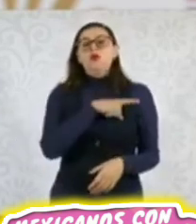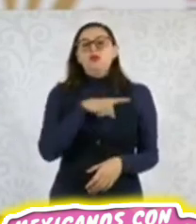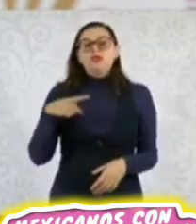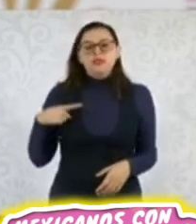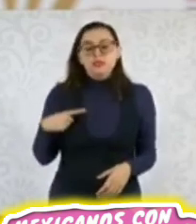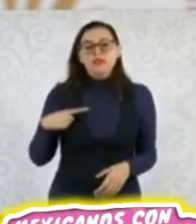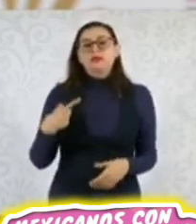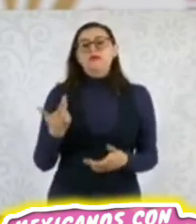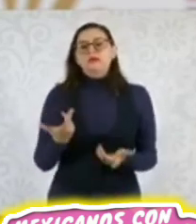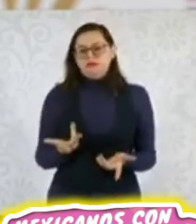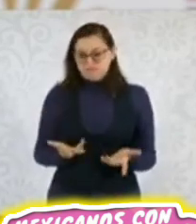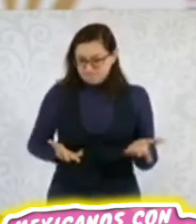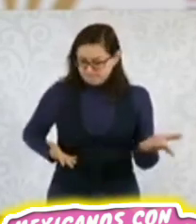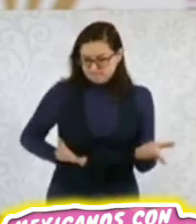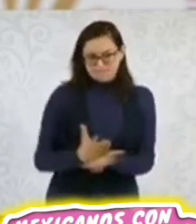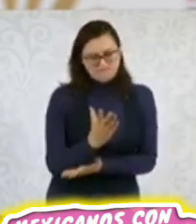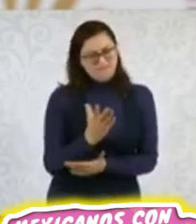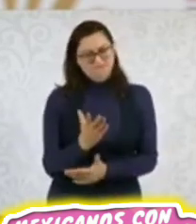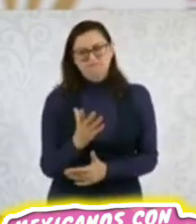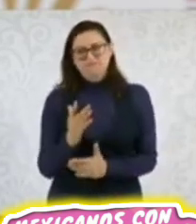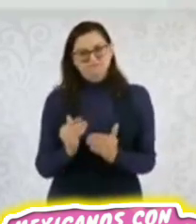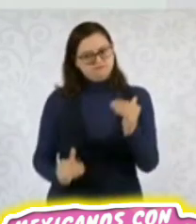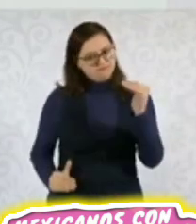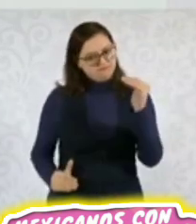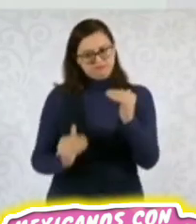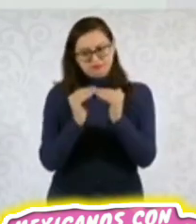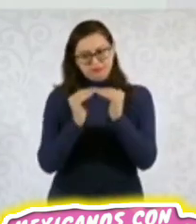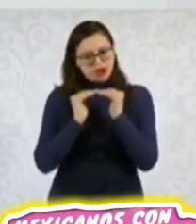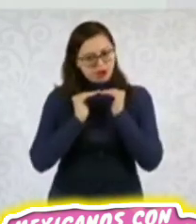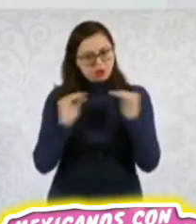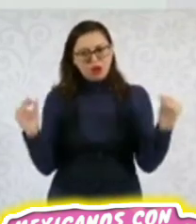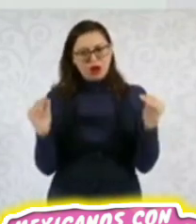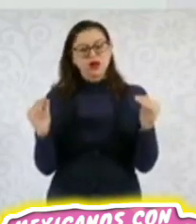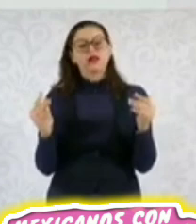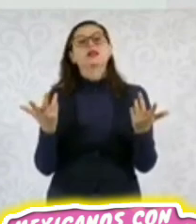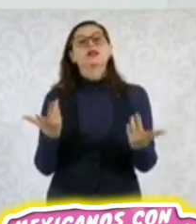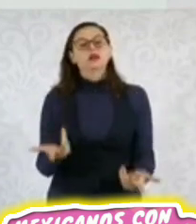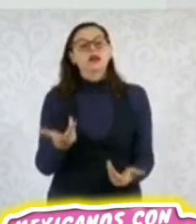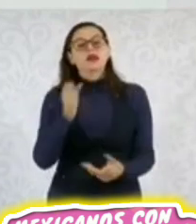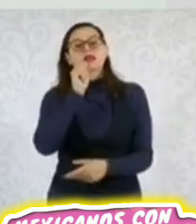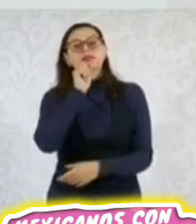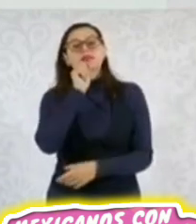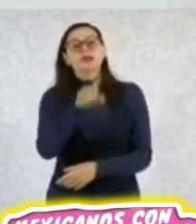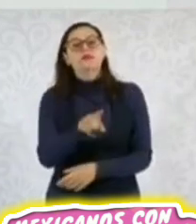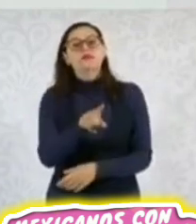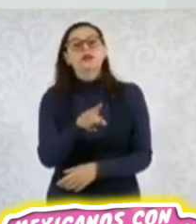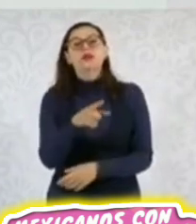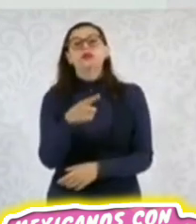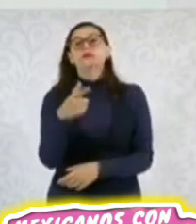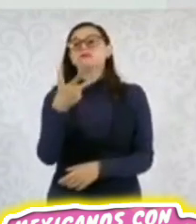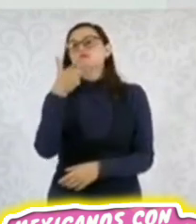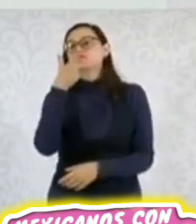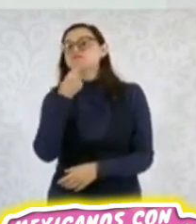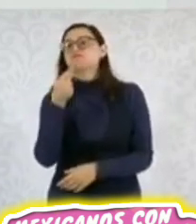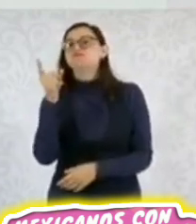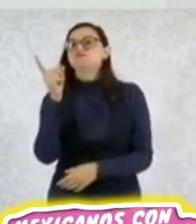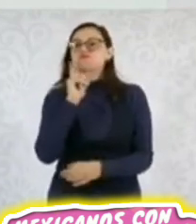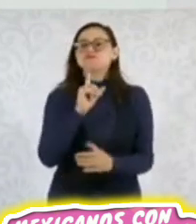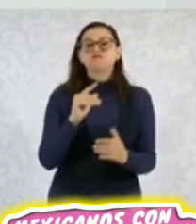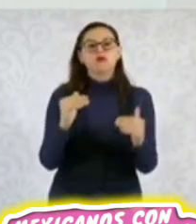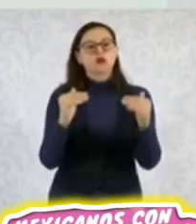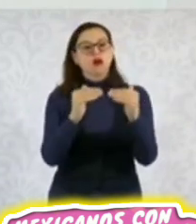sea erradicar esta brecha salarial, fortalecer el acceso a la igualdad, todo esto